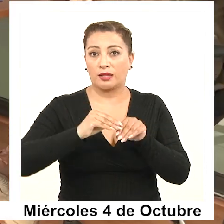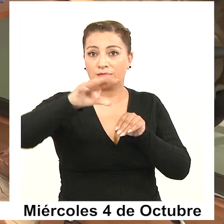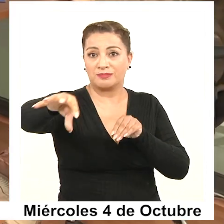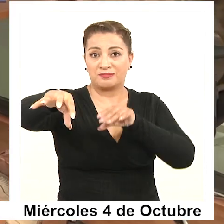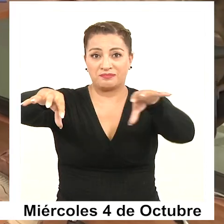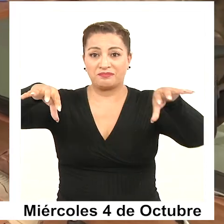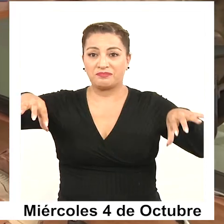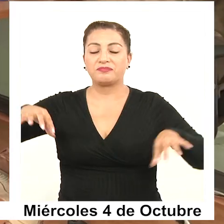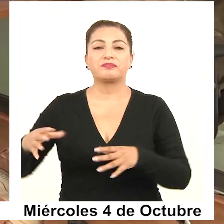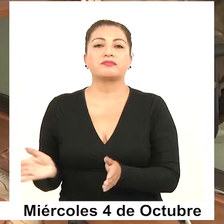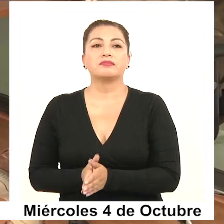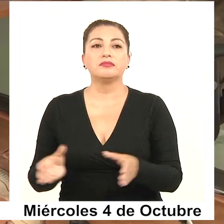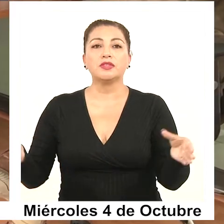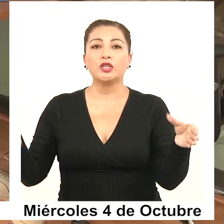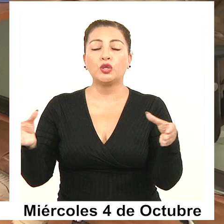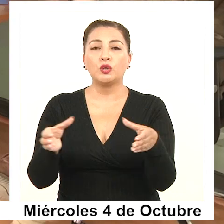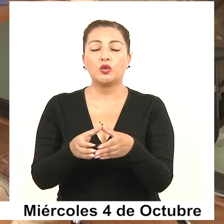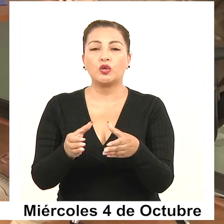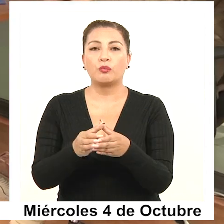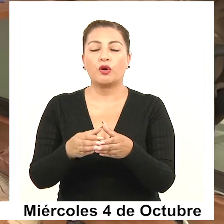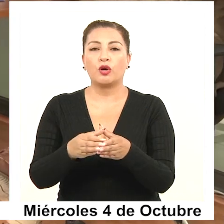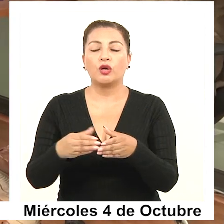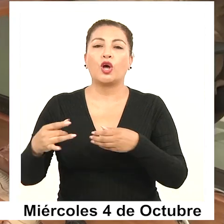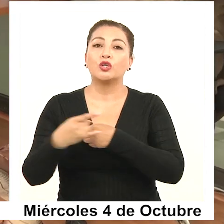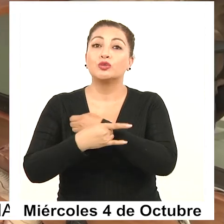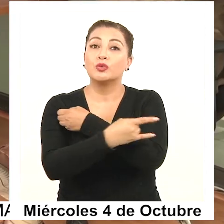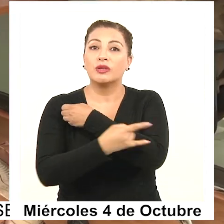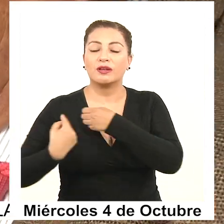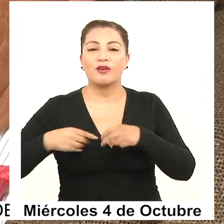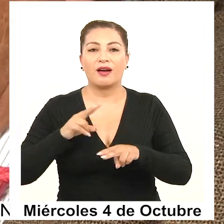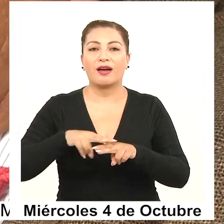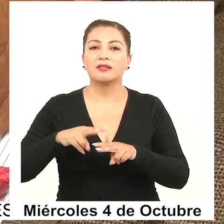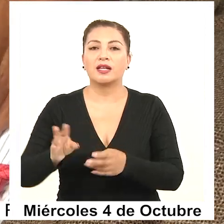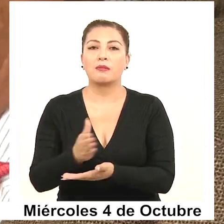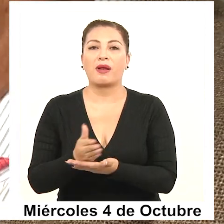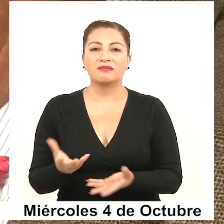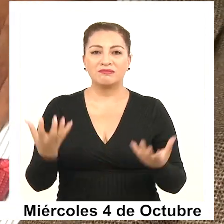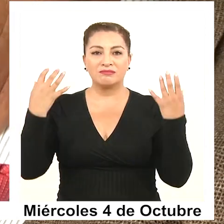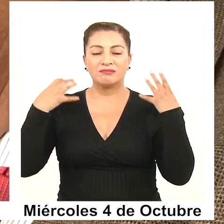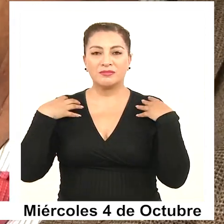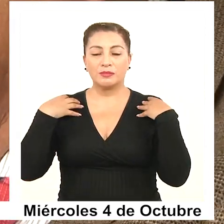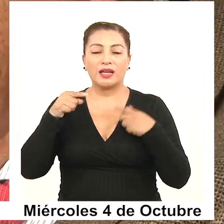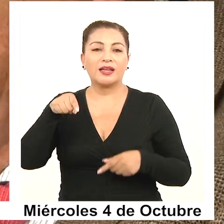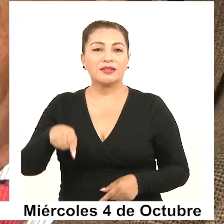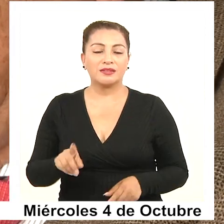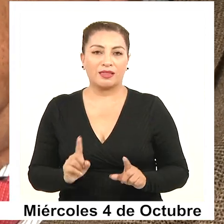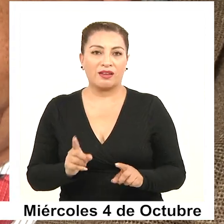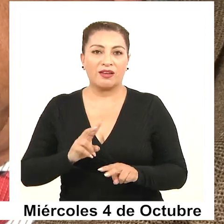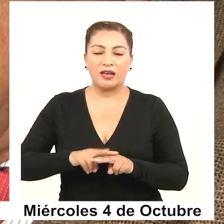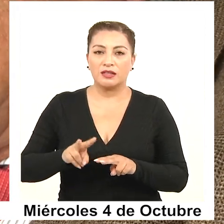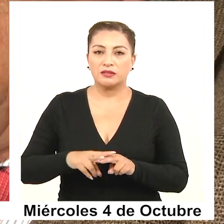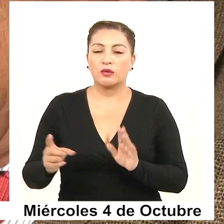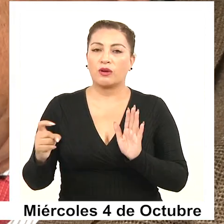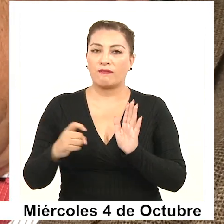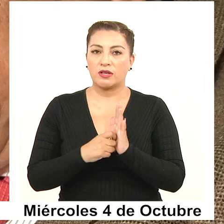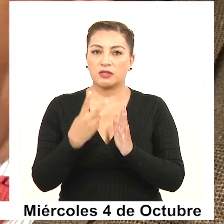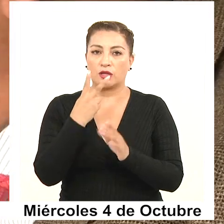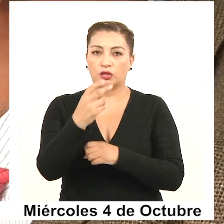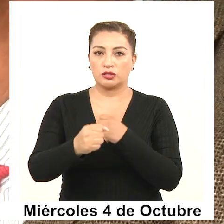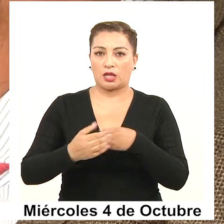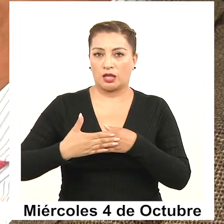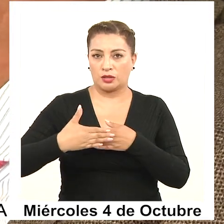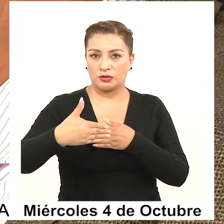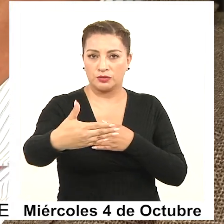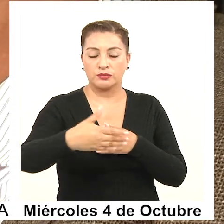La Corporación de Desarrollo Turístico será la encargada de implementar el plan de manejo para lo cual tiene un plazo de dos años.